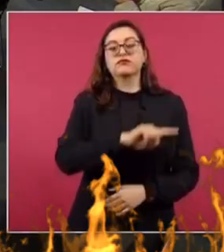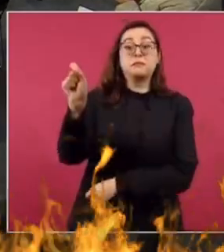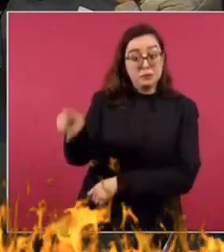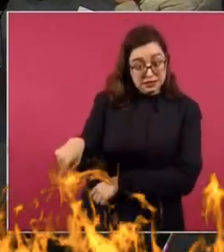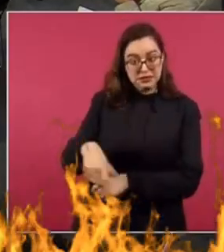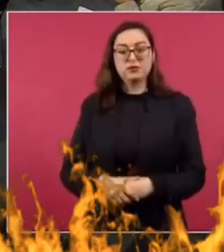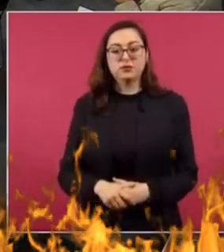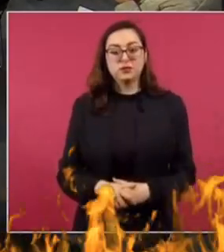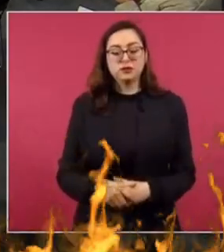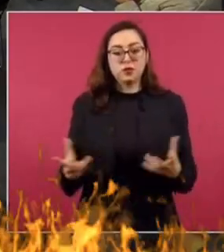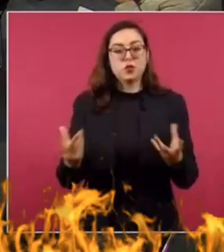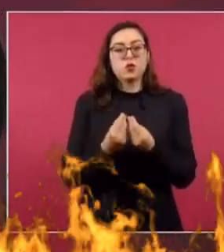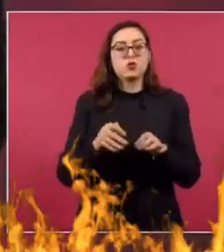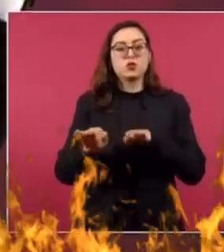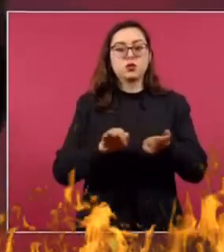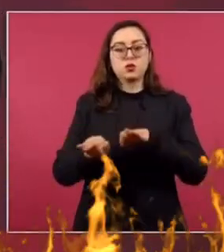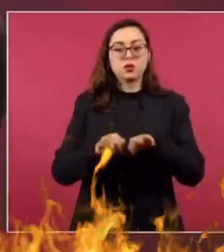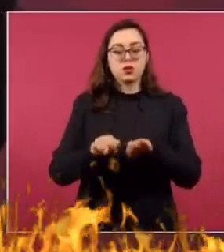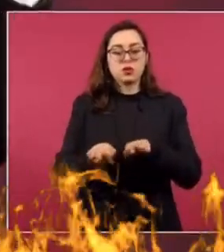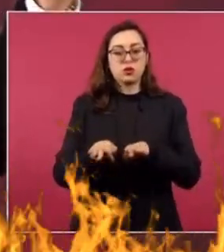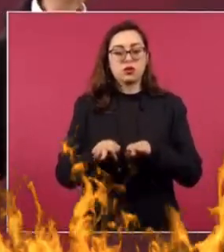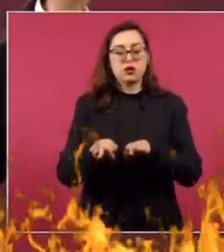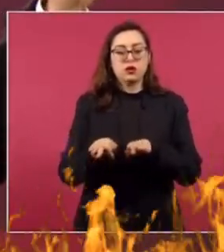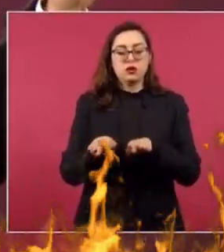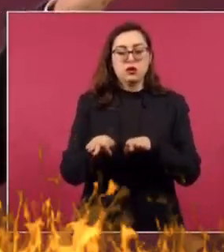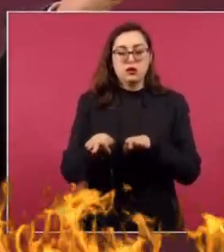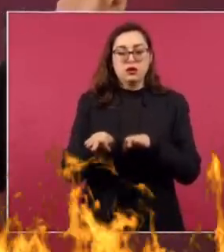del SAT en la época de